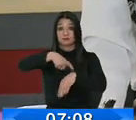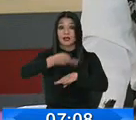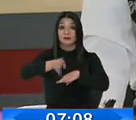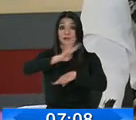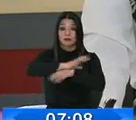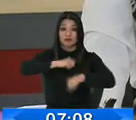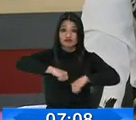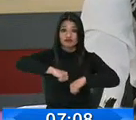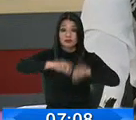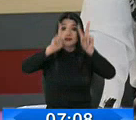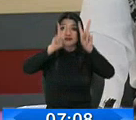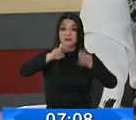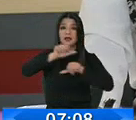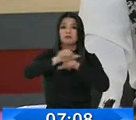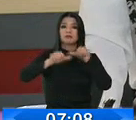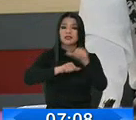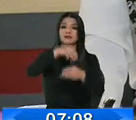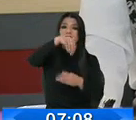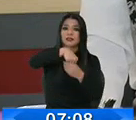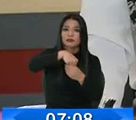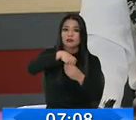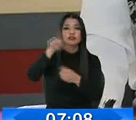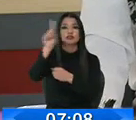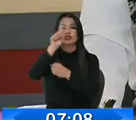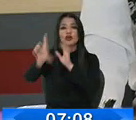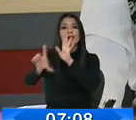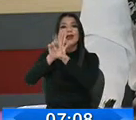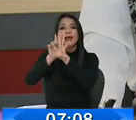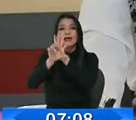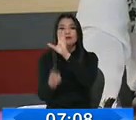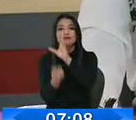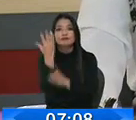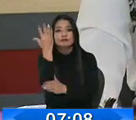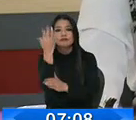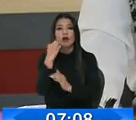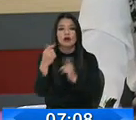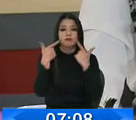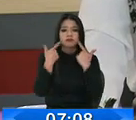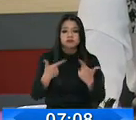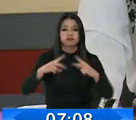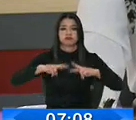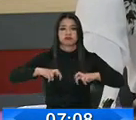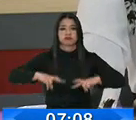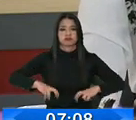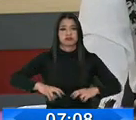a tramitar temas administrativos y no asuntos parlamentarios o de fiscalización.